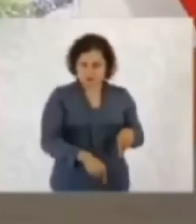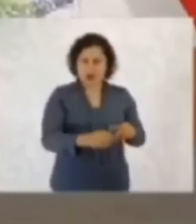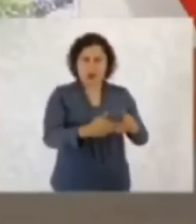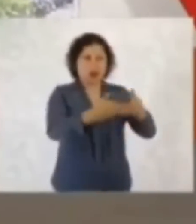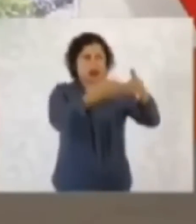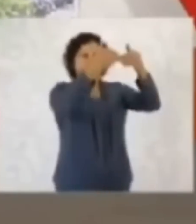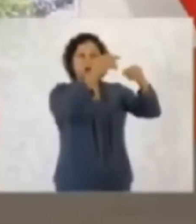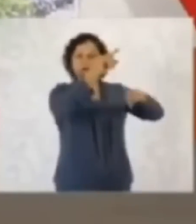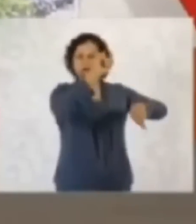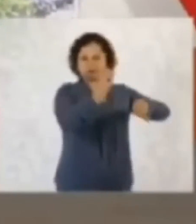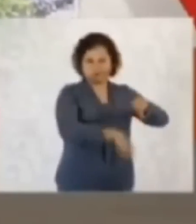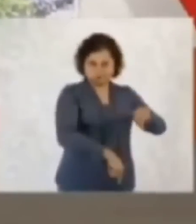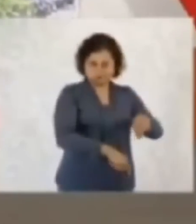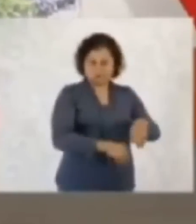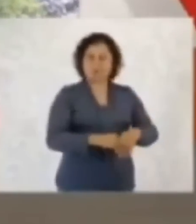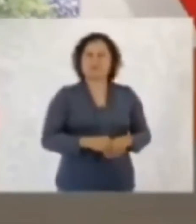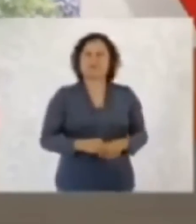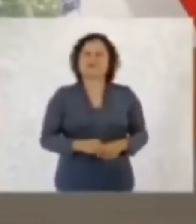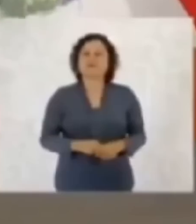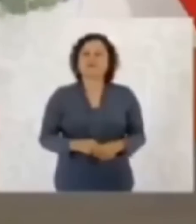presa.